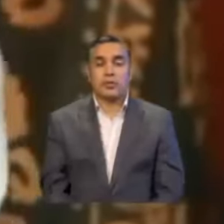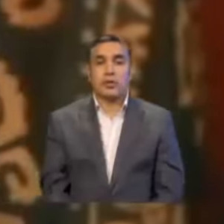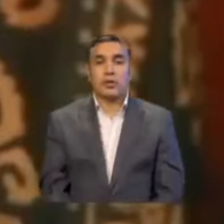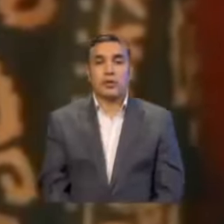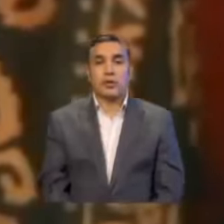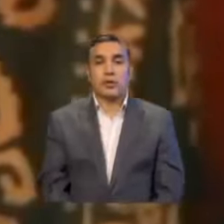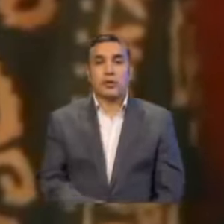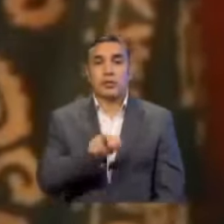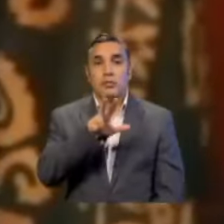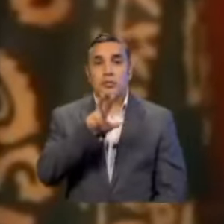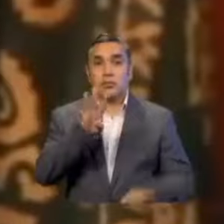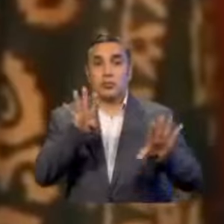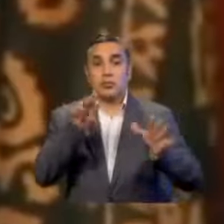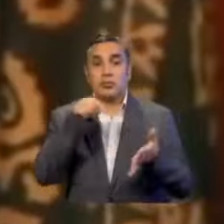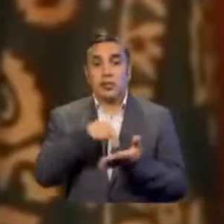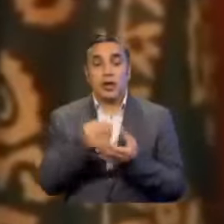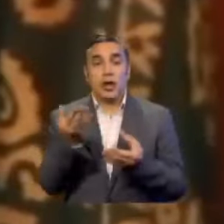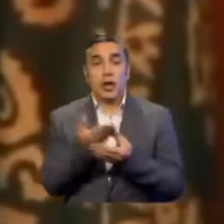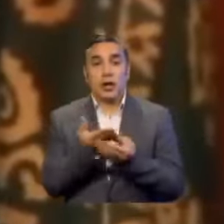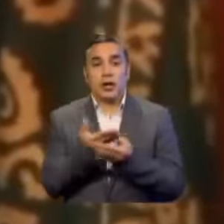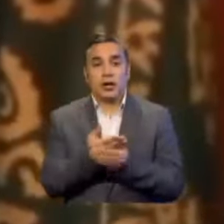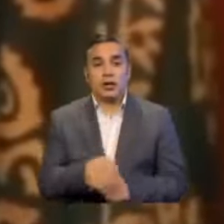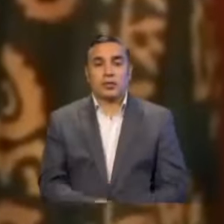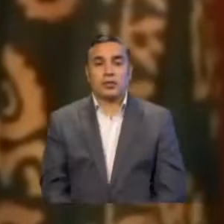las 39,000 actas,